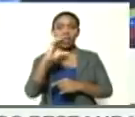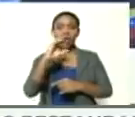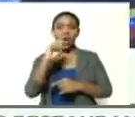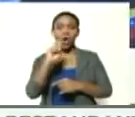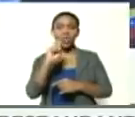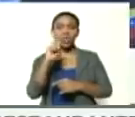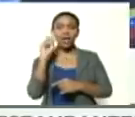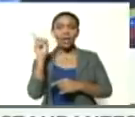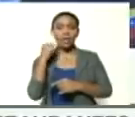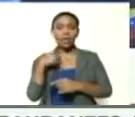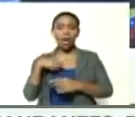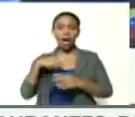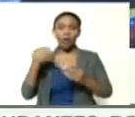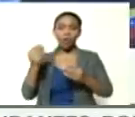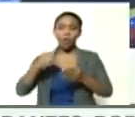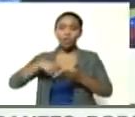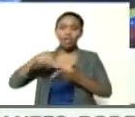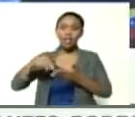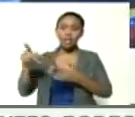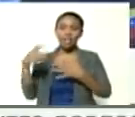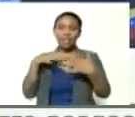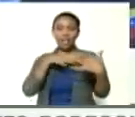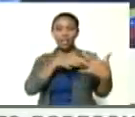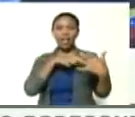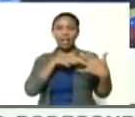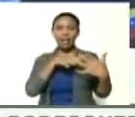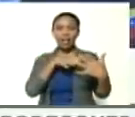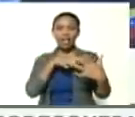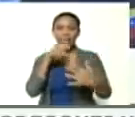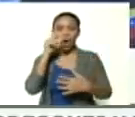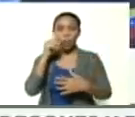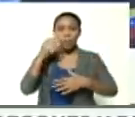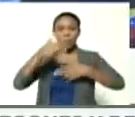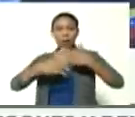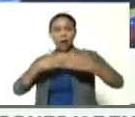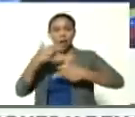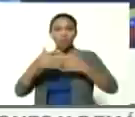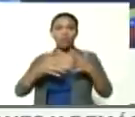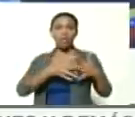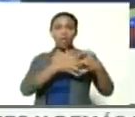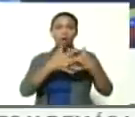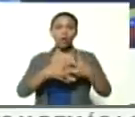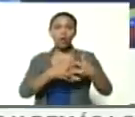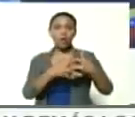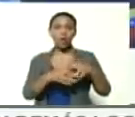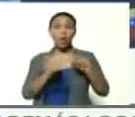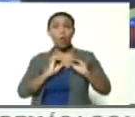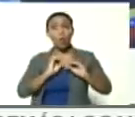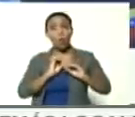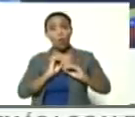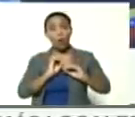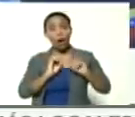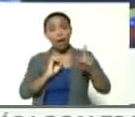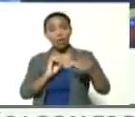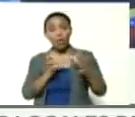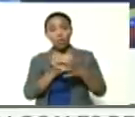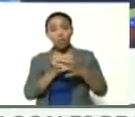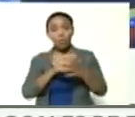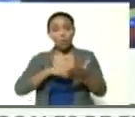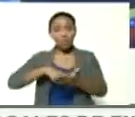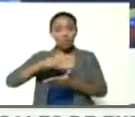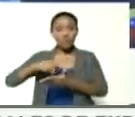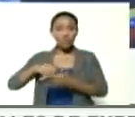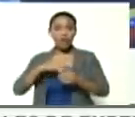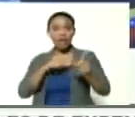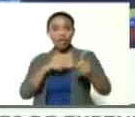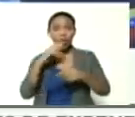Con una contratista que llaman de guerra, de mercenarios de los Estados Unidos. O bien sea contratar estos grupos, llámense como se